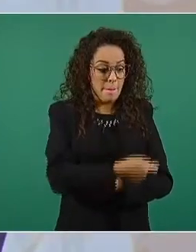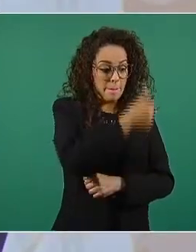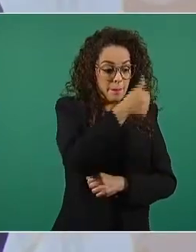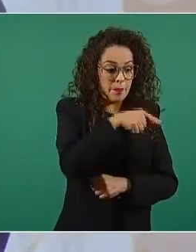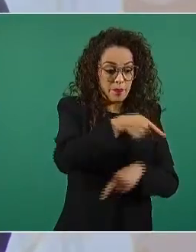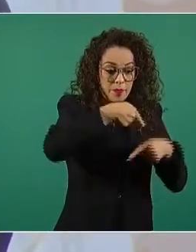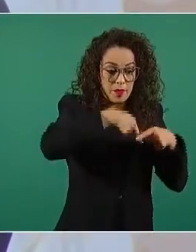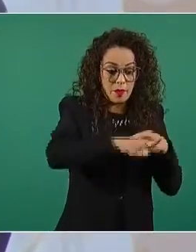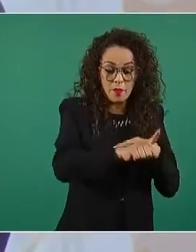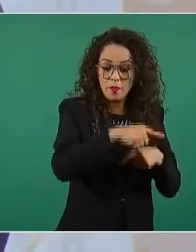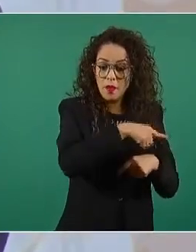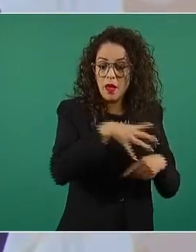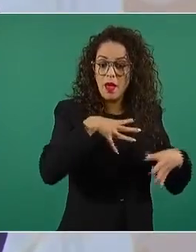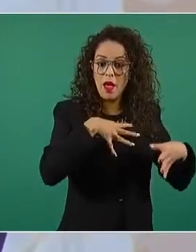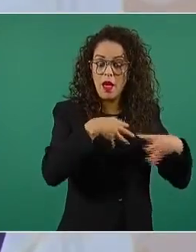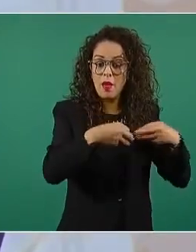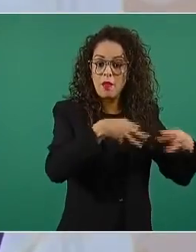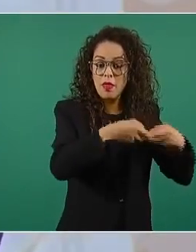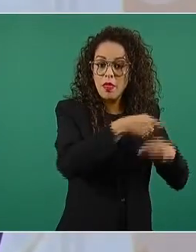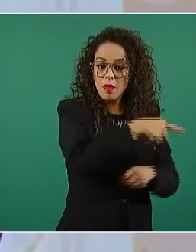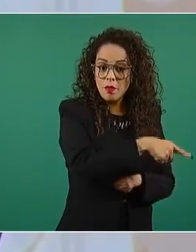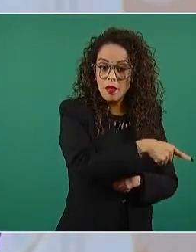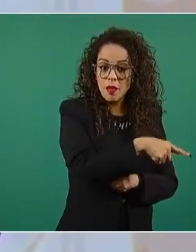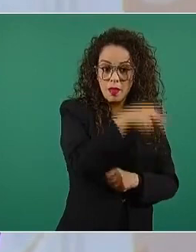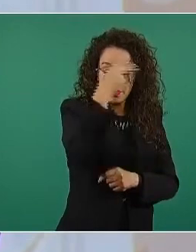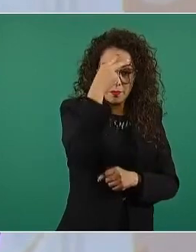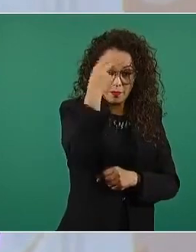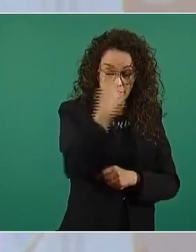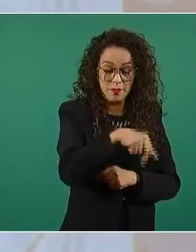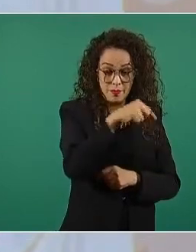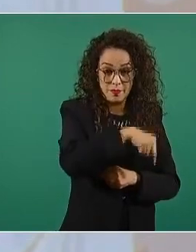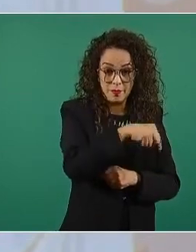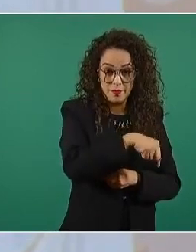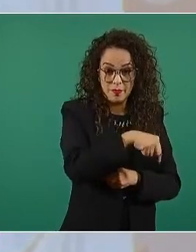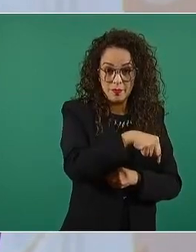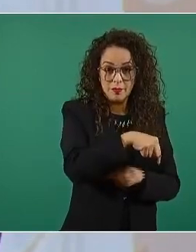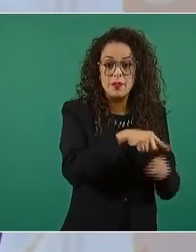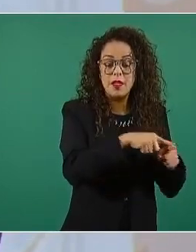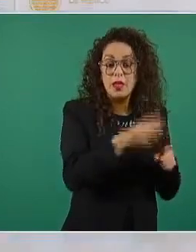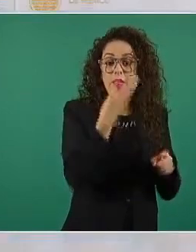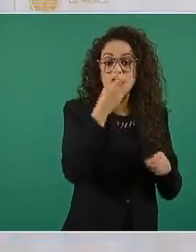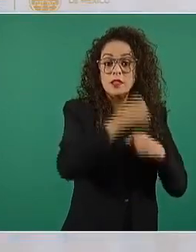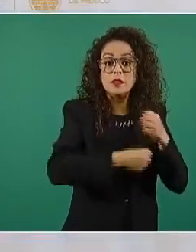epidemia en México, Tenochtitlan.